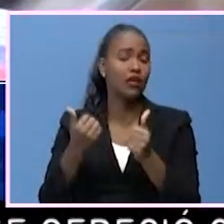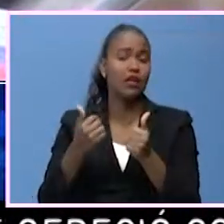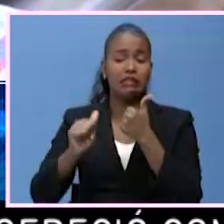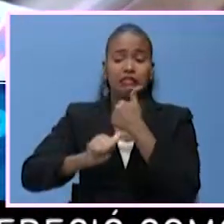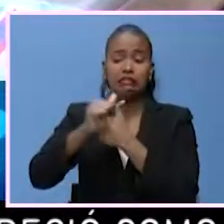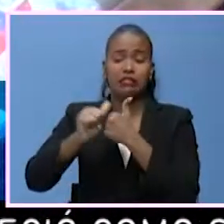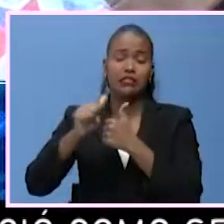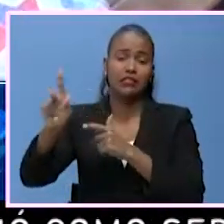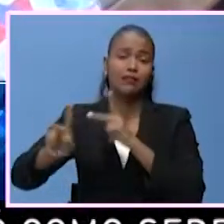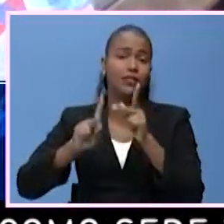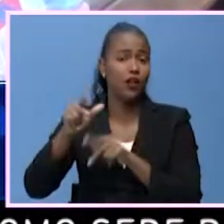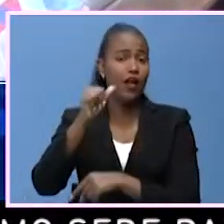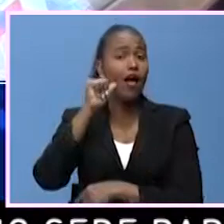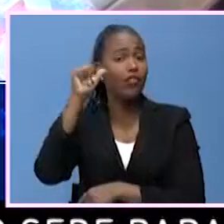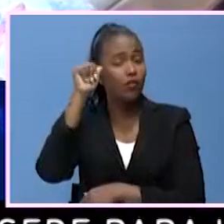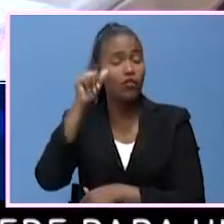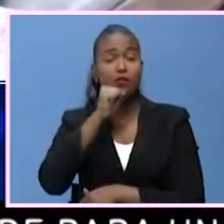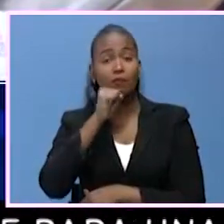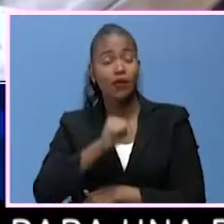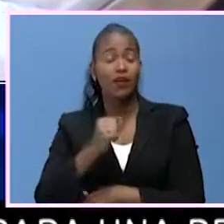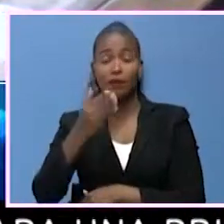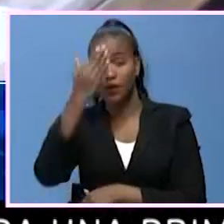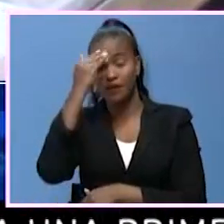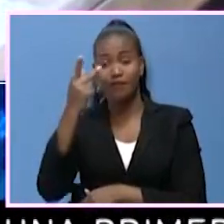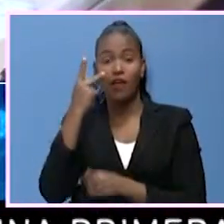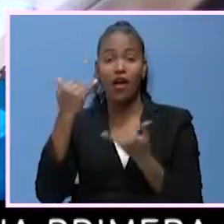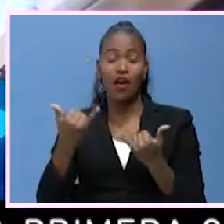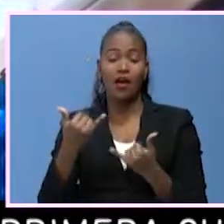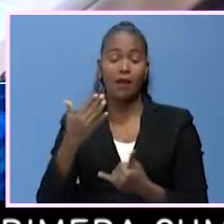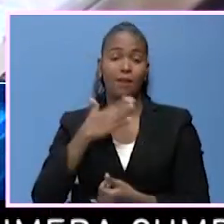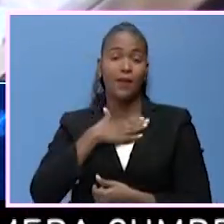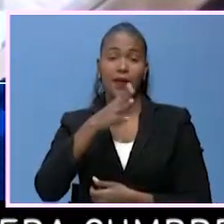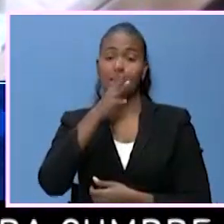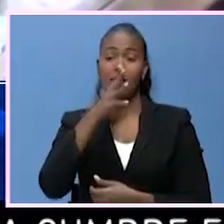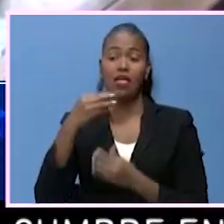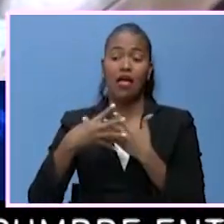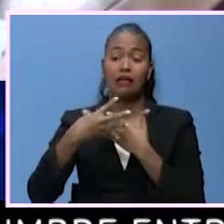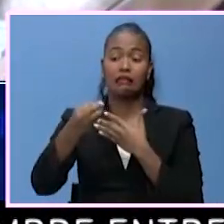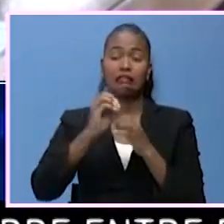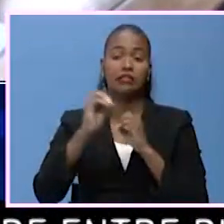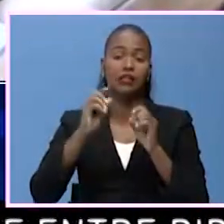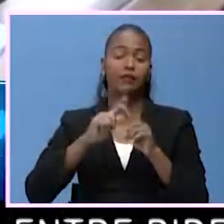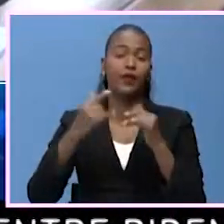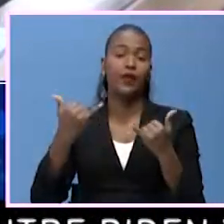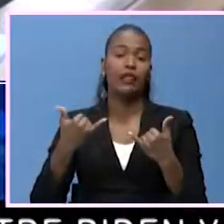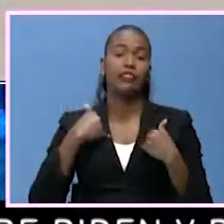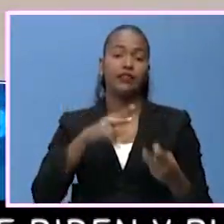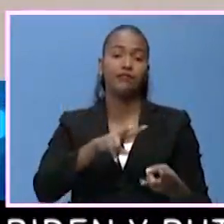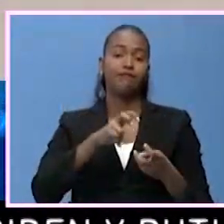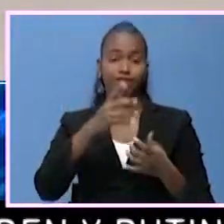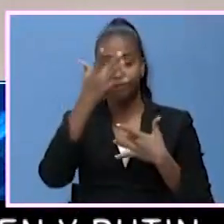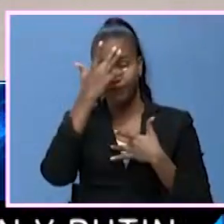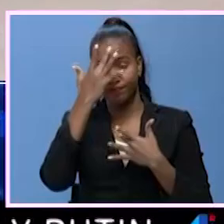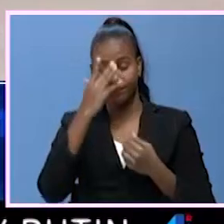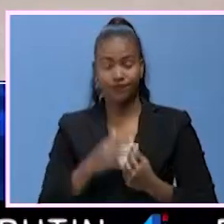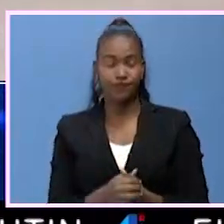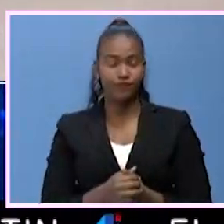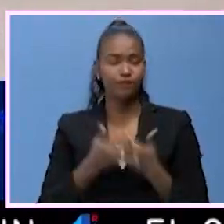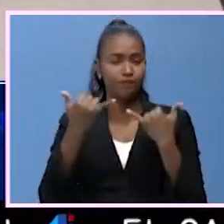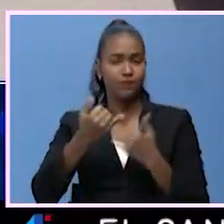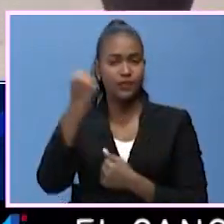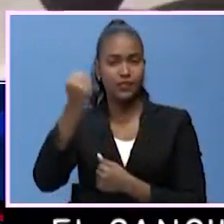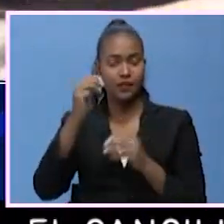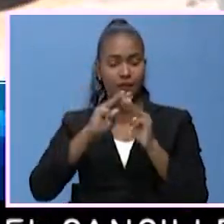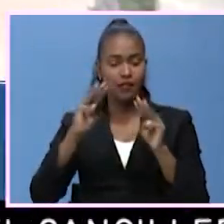los más vulnerables. Porque mire ahora, mi madre no salía a ninguna parte, mas sin embargo ahora tiene el virus. Este sábado el Ministerio de